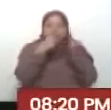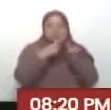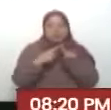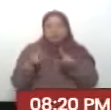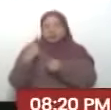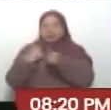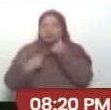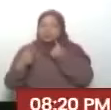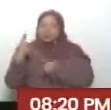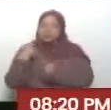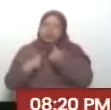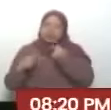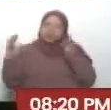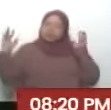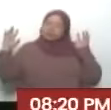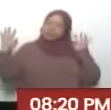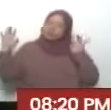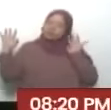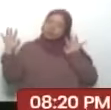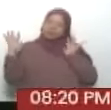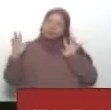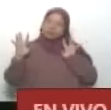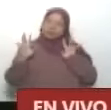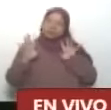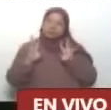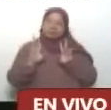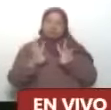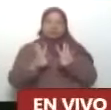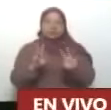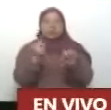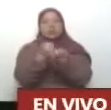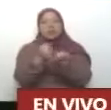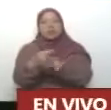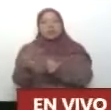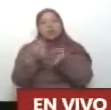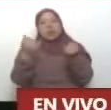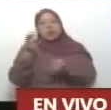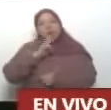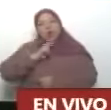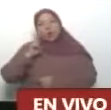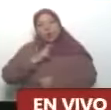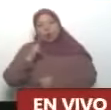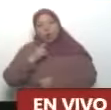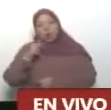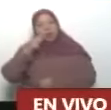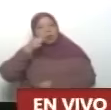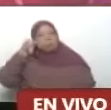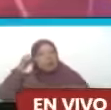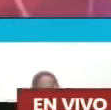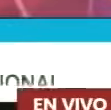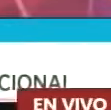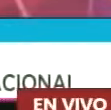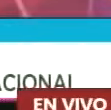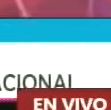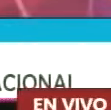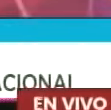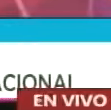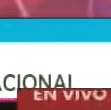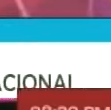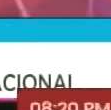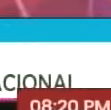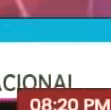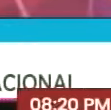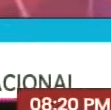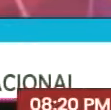multicolor. La imagen del amarillo, del azul y el rojo. La imagen de un